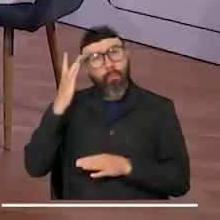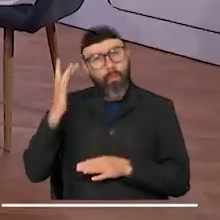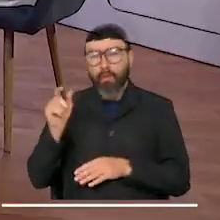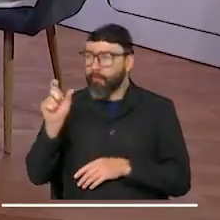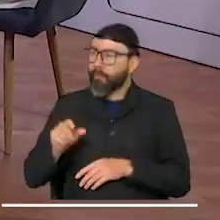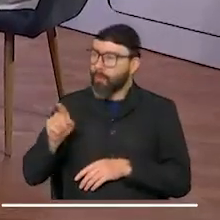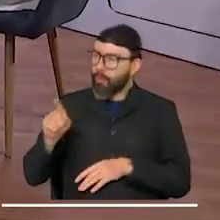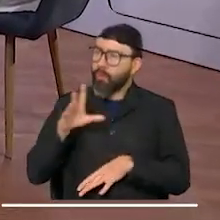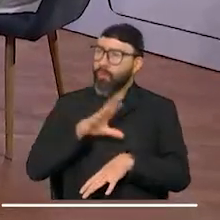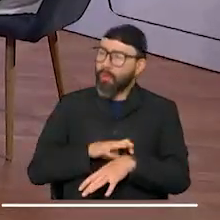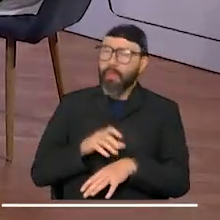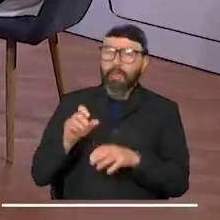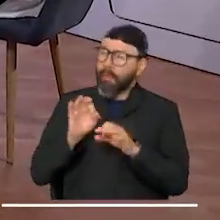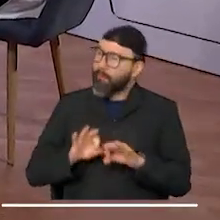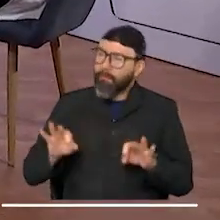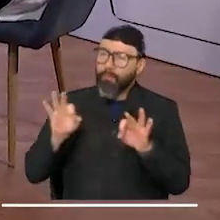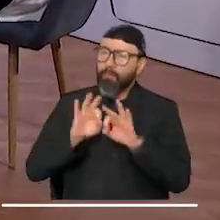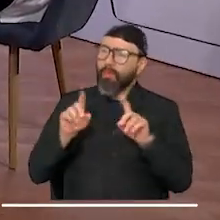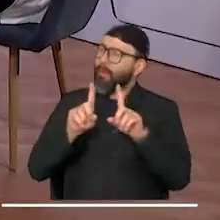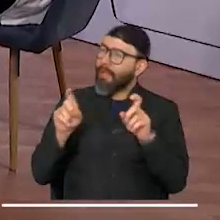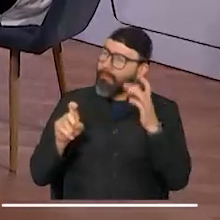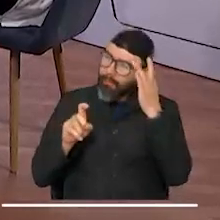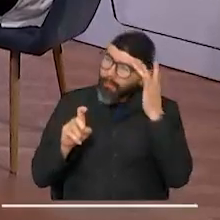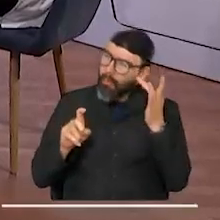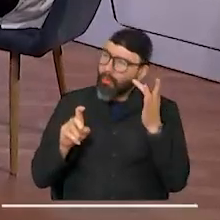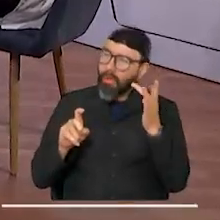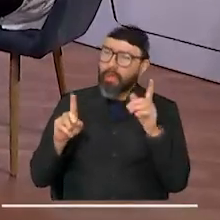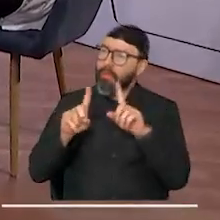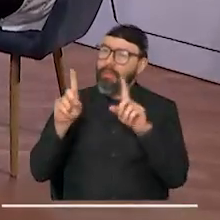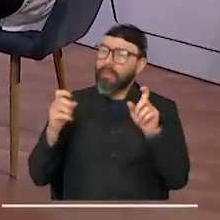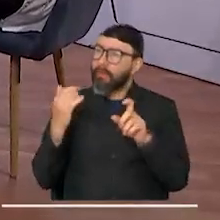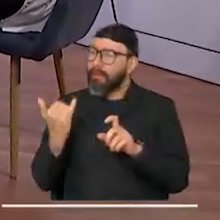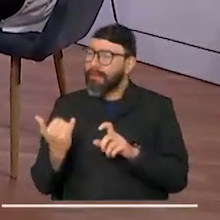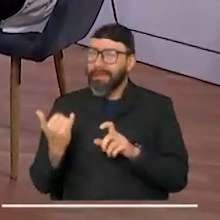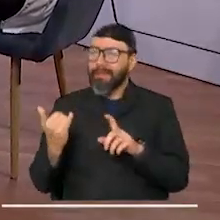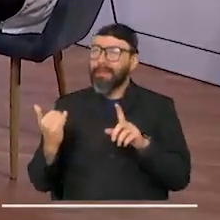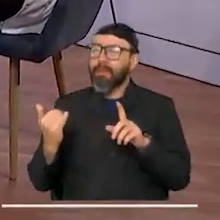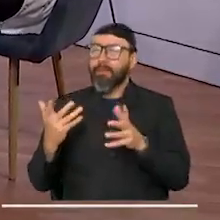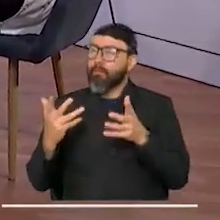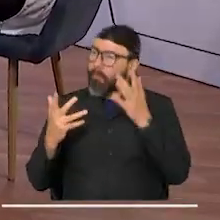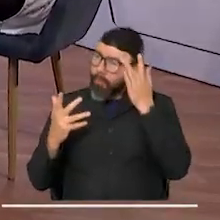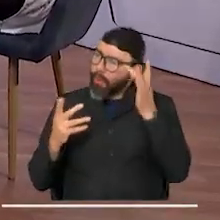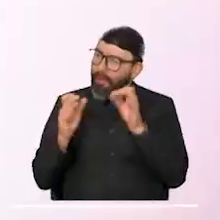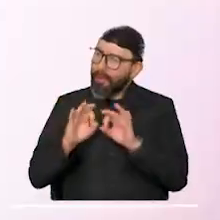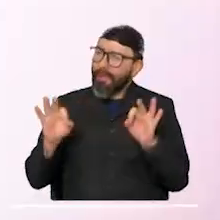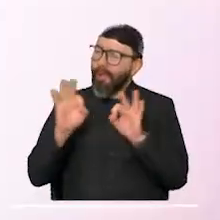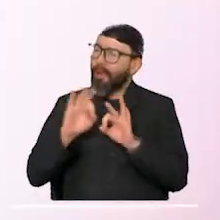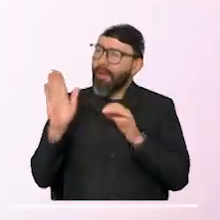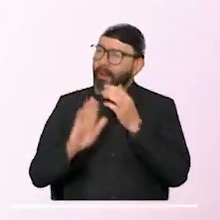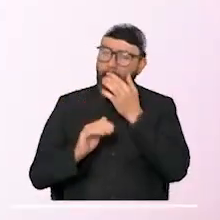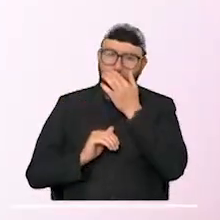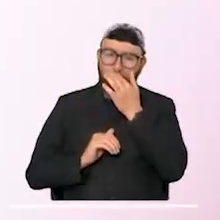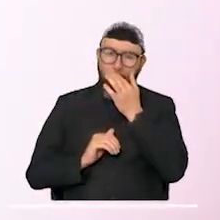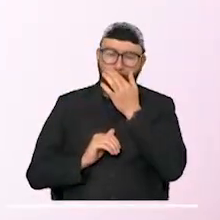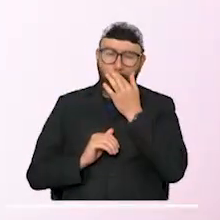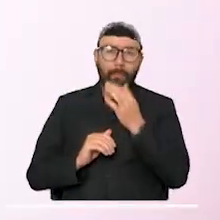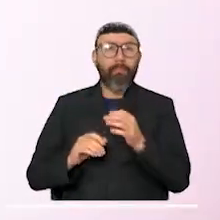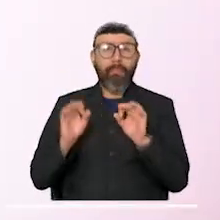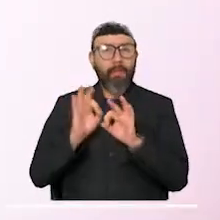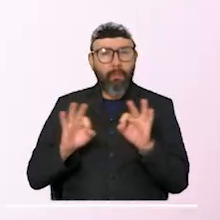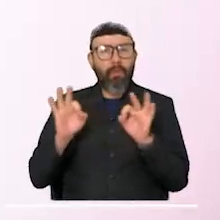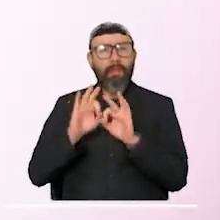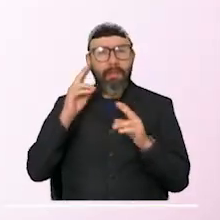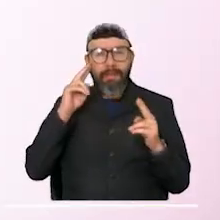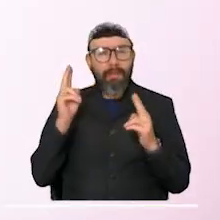es tan importante este tema porque es tan importante hablar de la vagina más allá de los tabúes Bueno es muy importante que reconozcamos que